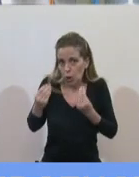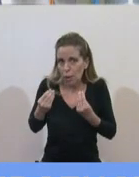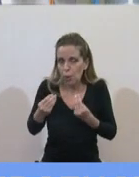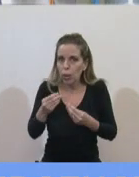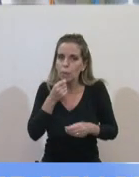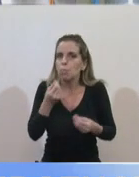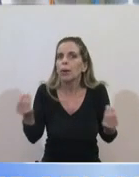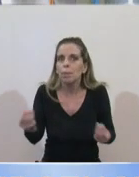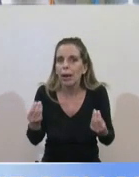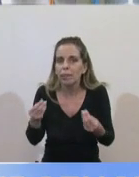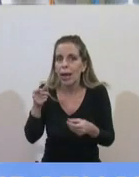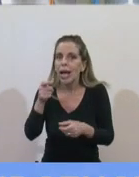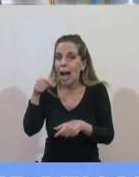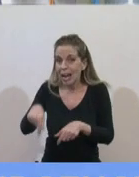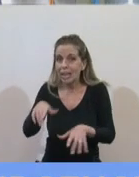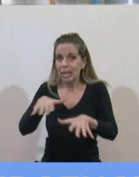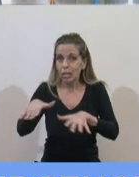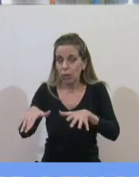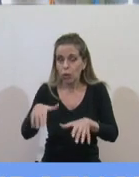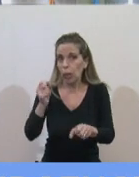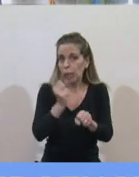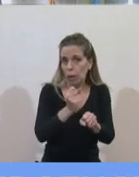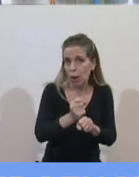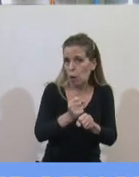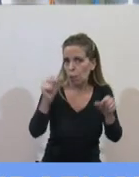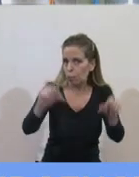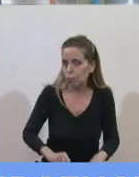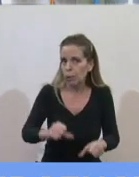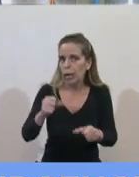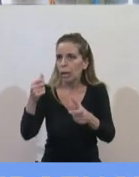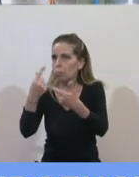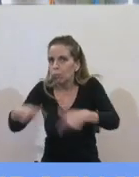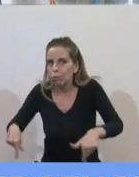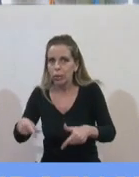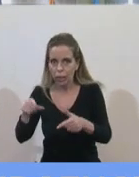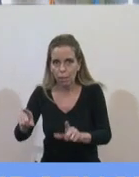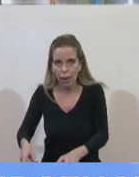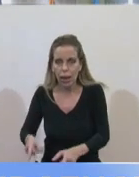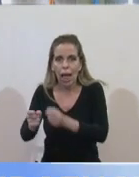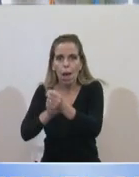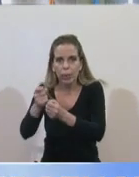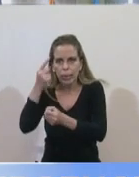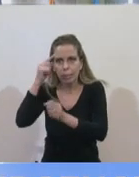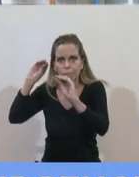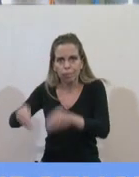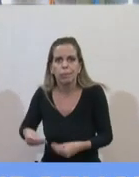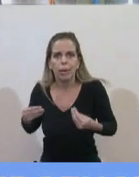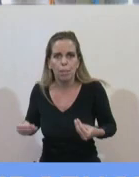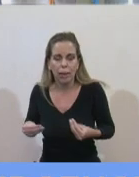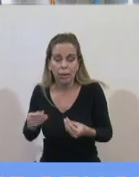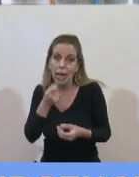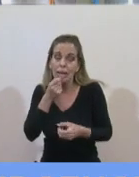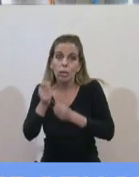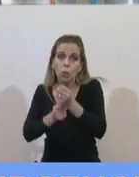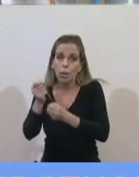tasa de letalidad de empresas y de empleos que vamos a tener y también cuál es la tasa de contagio que eso implicar porque una vez que una empresa